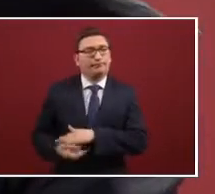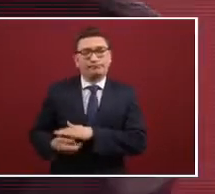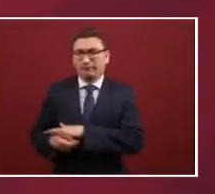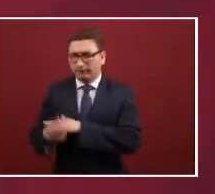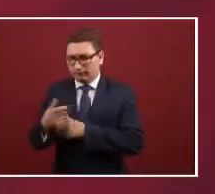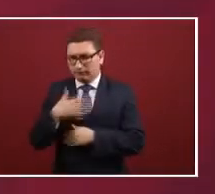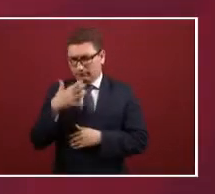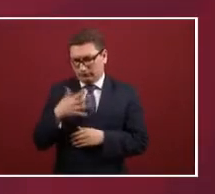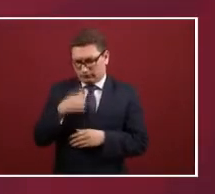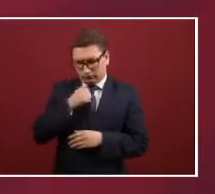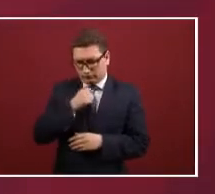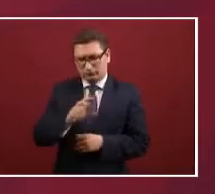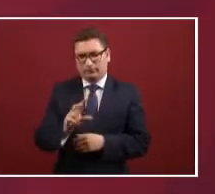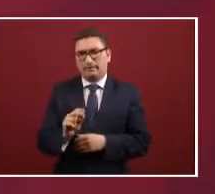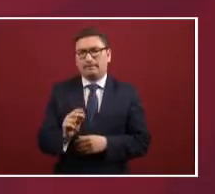también